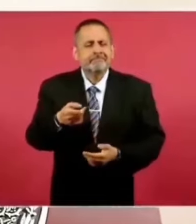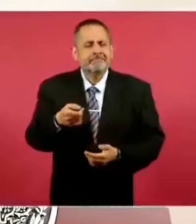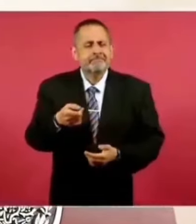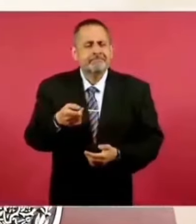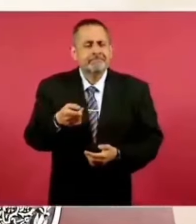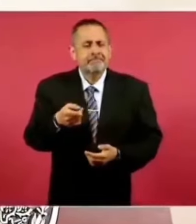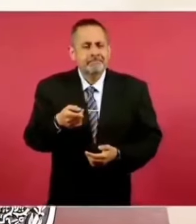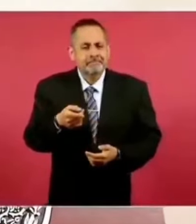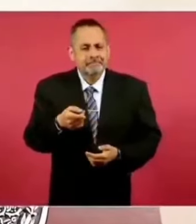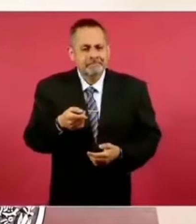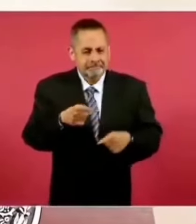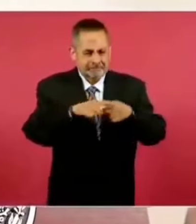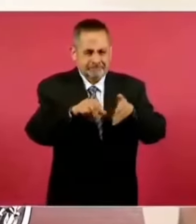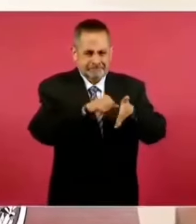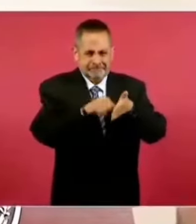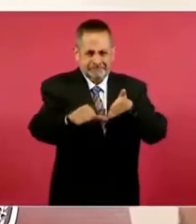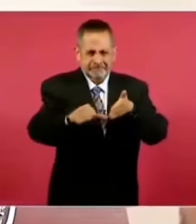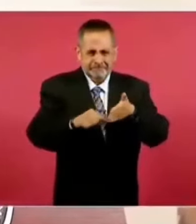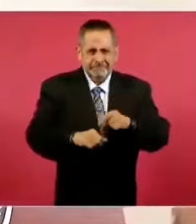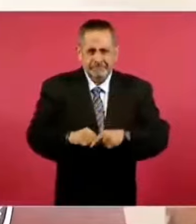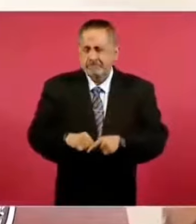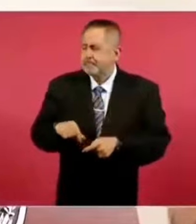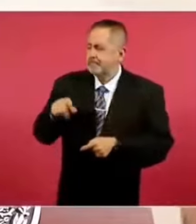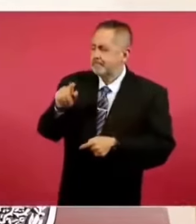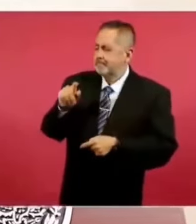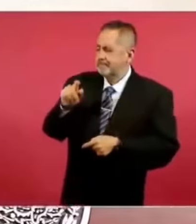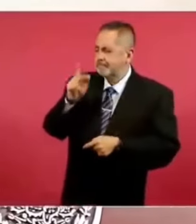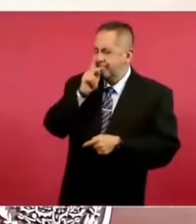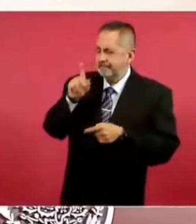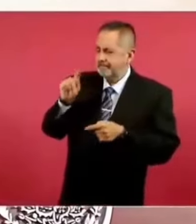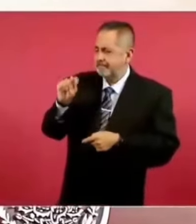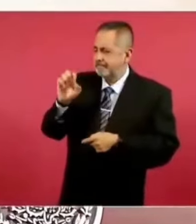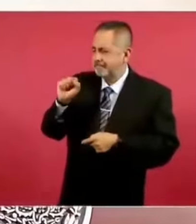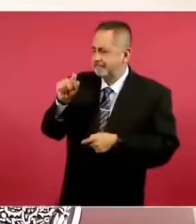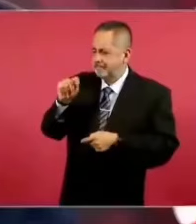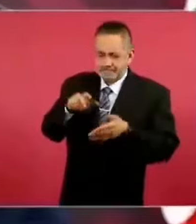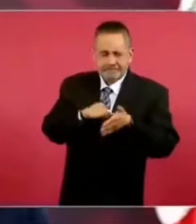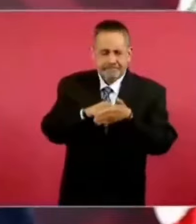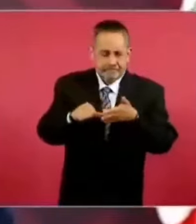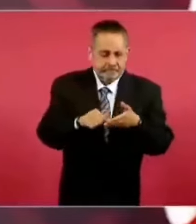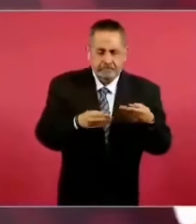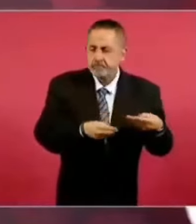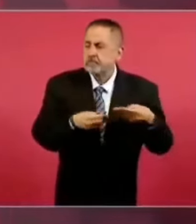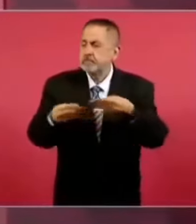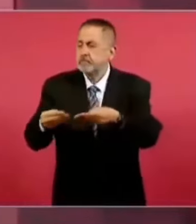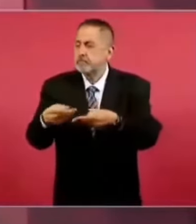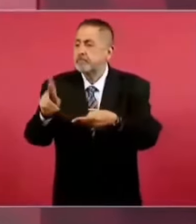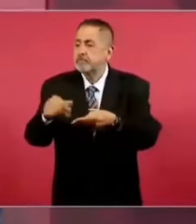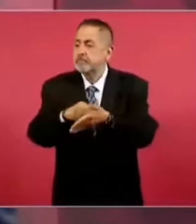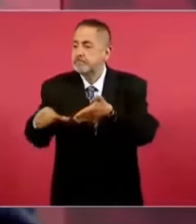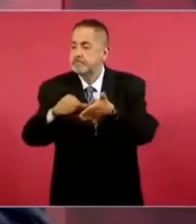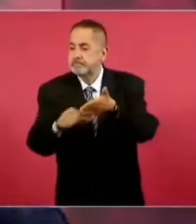cuando tachan? Testar. Testar. Te entrego el documento, pero testado.